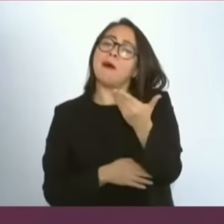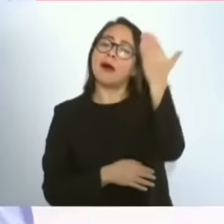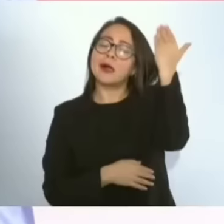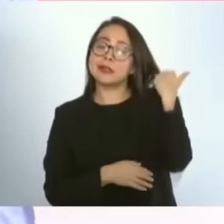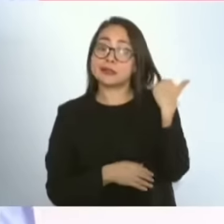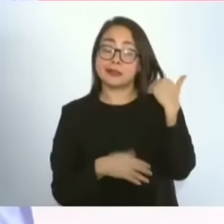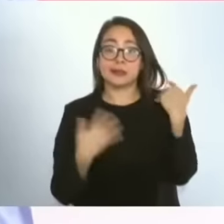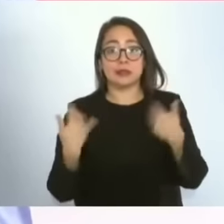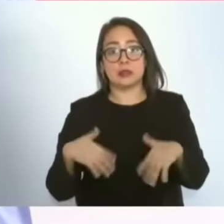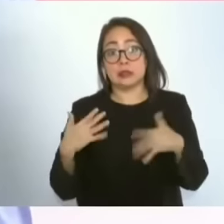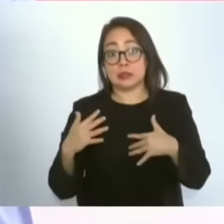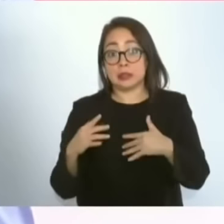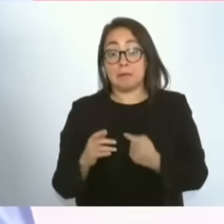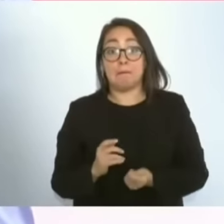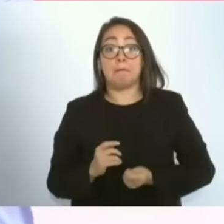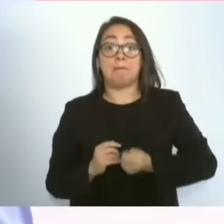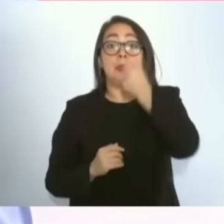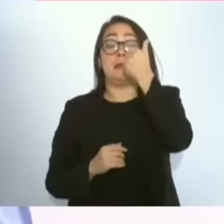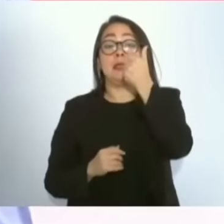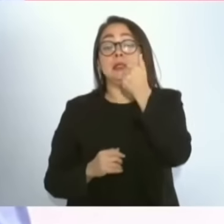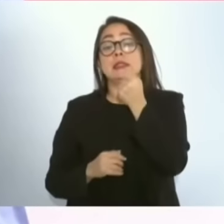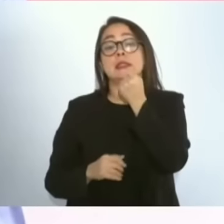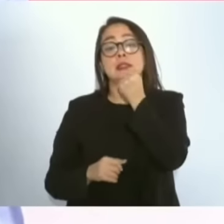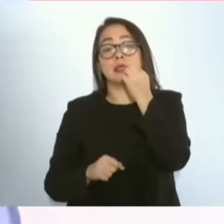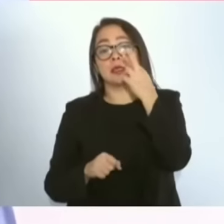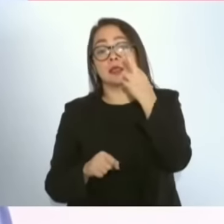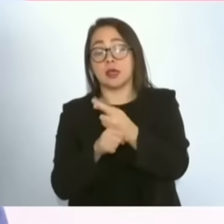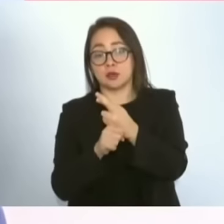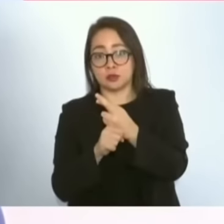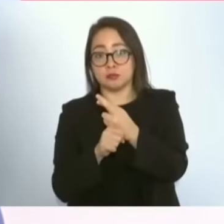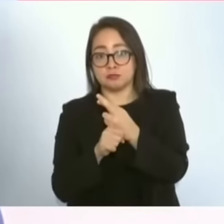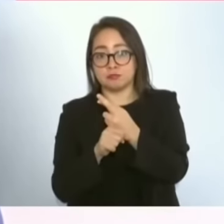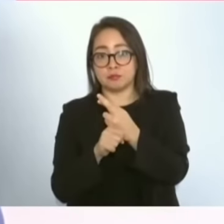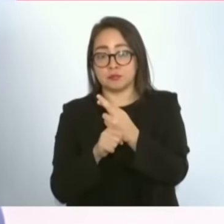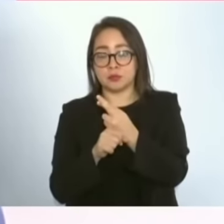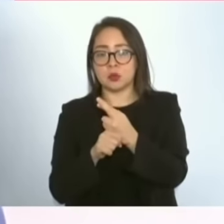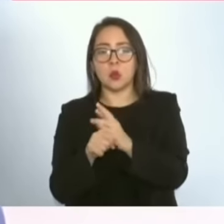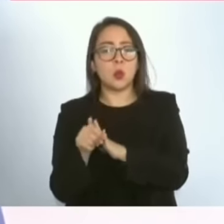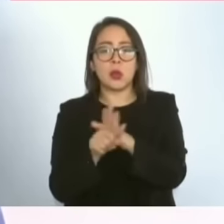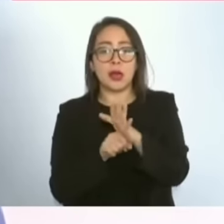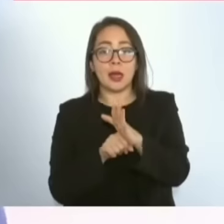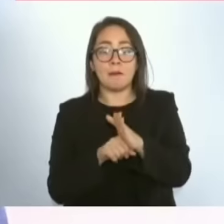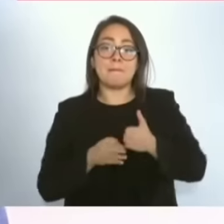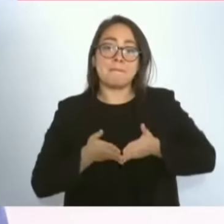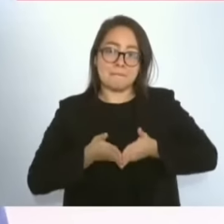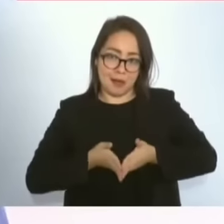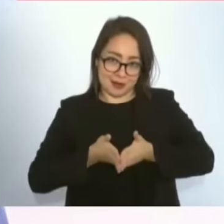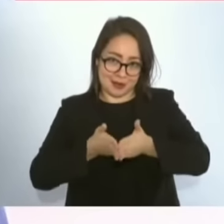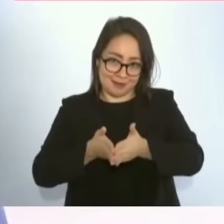primer secretario de la Secretaría de Marina,